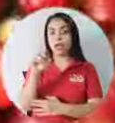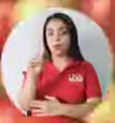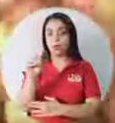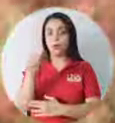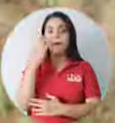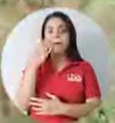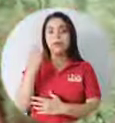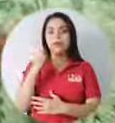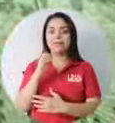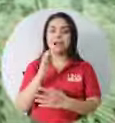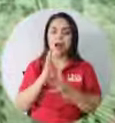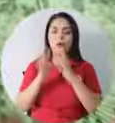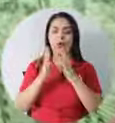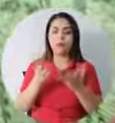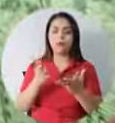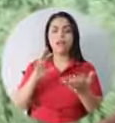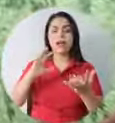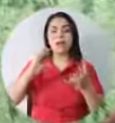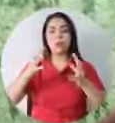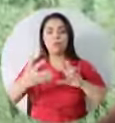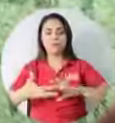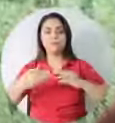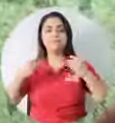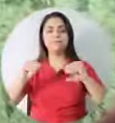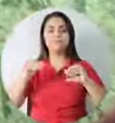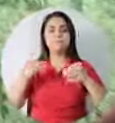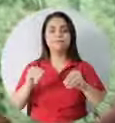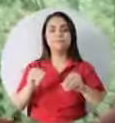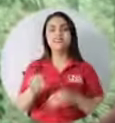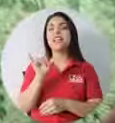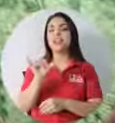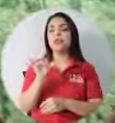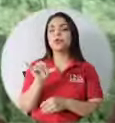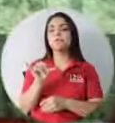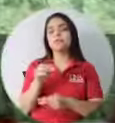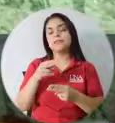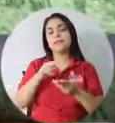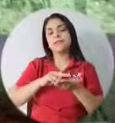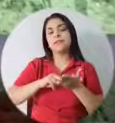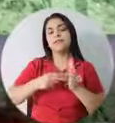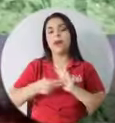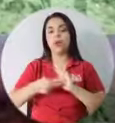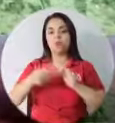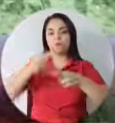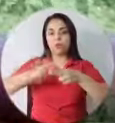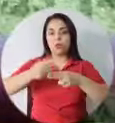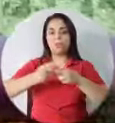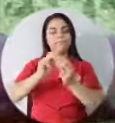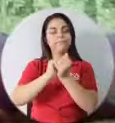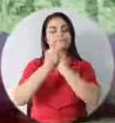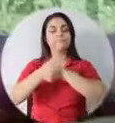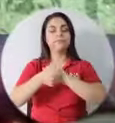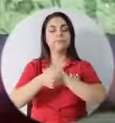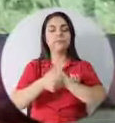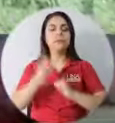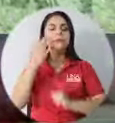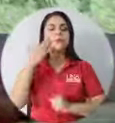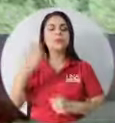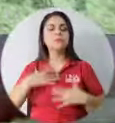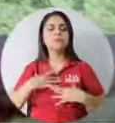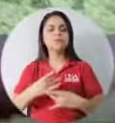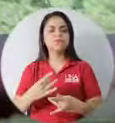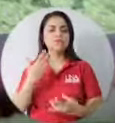la evolución del mercado que tenemos ha llevado a que esa connotación cambie. ¿Por qué nos ha interesado? Bueno, nos